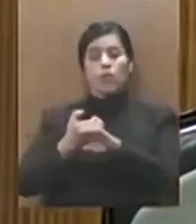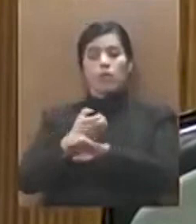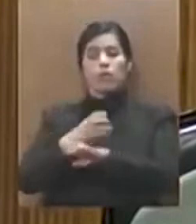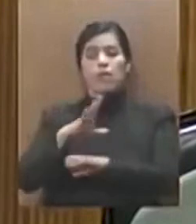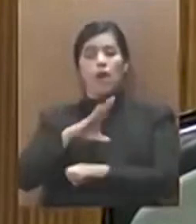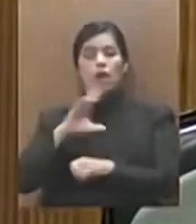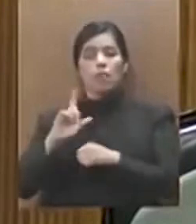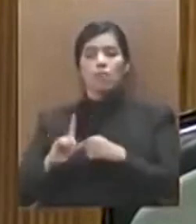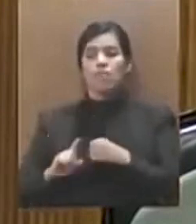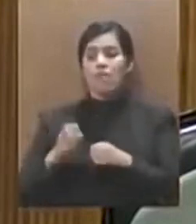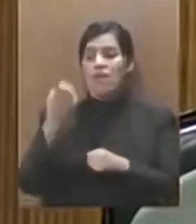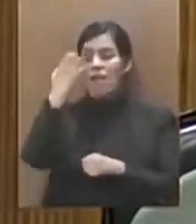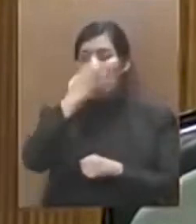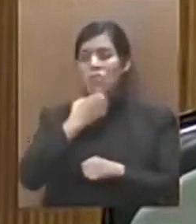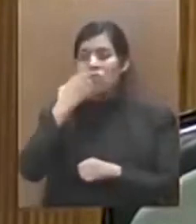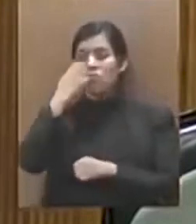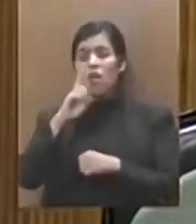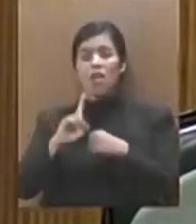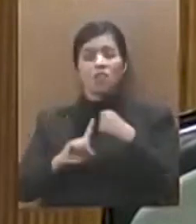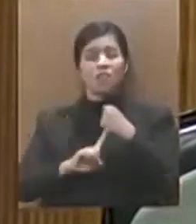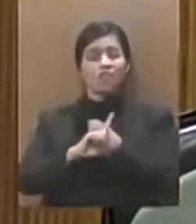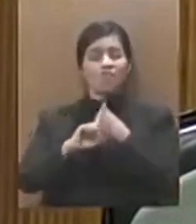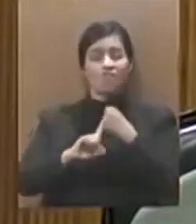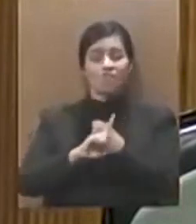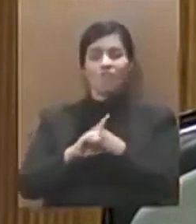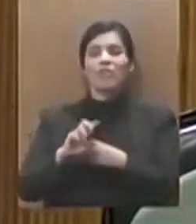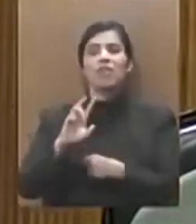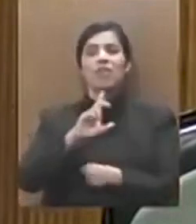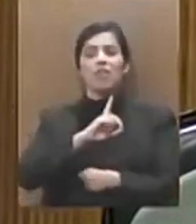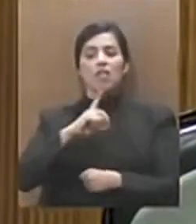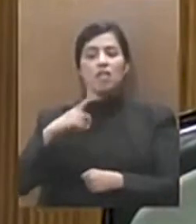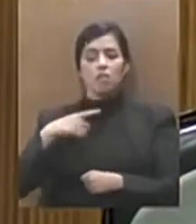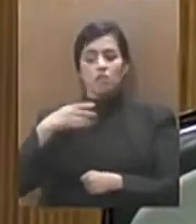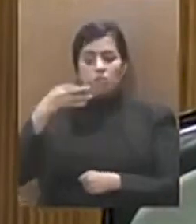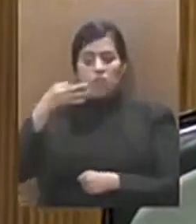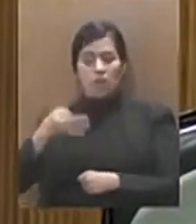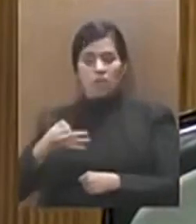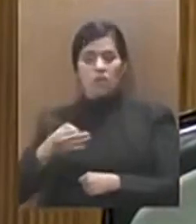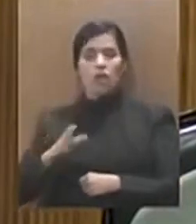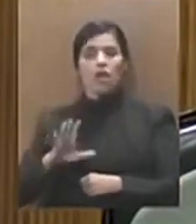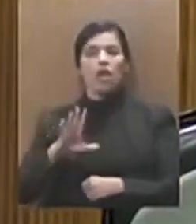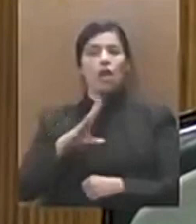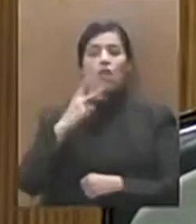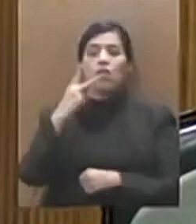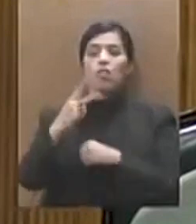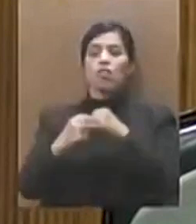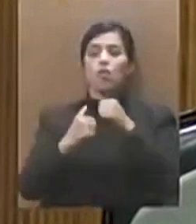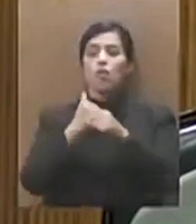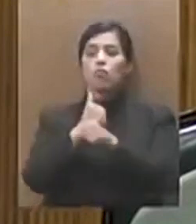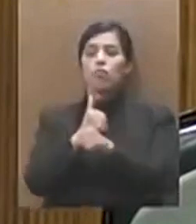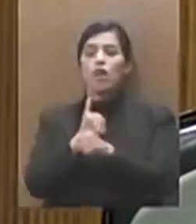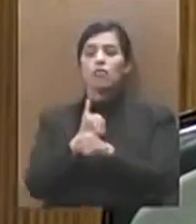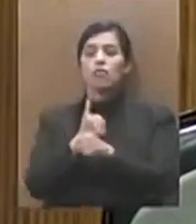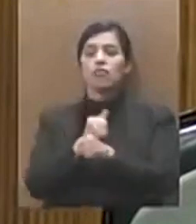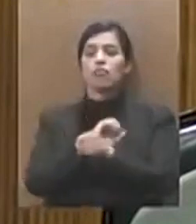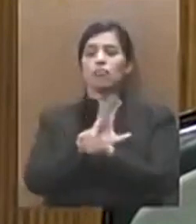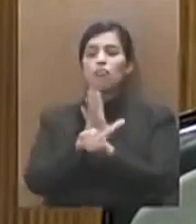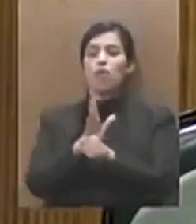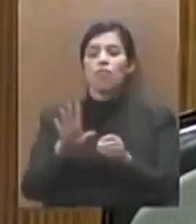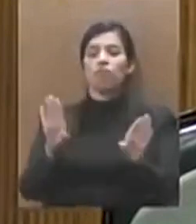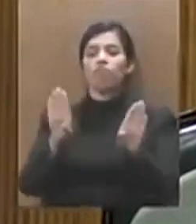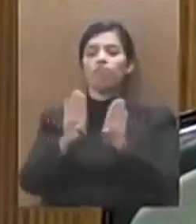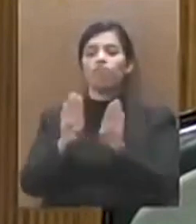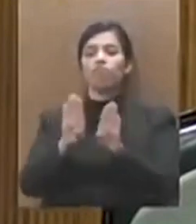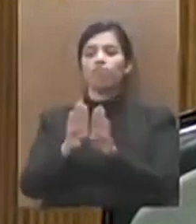estado hay una serie de escuelas que se encuentran en precariedad hay que reconocer que tuvimos prácticamente dos años de inhabilitación por la pandemia